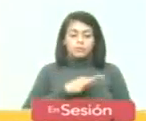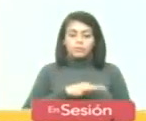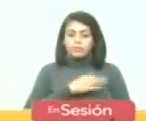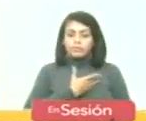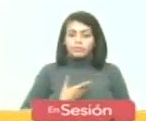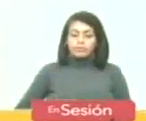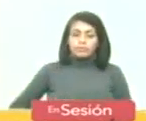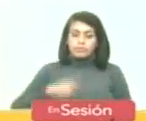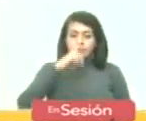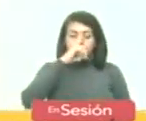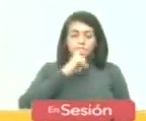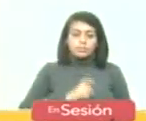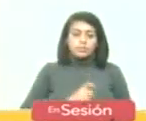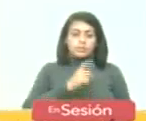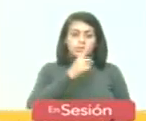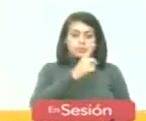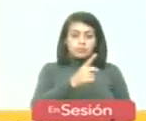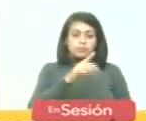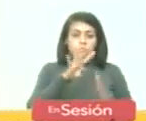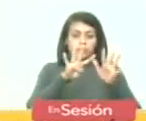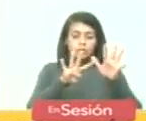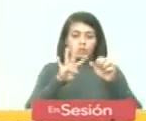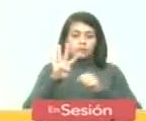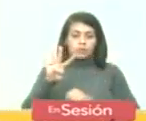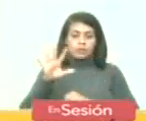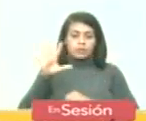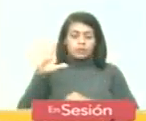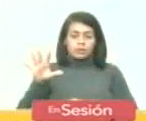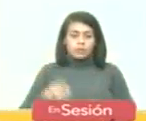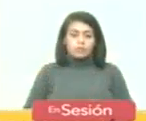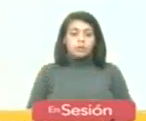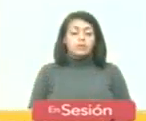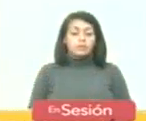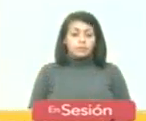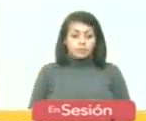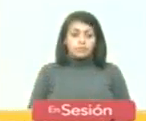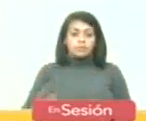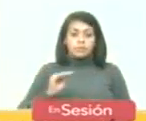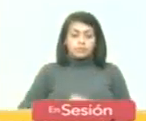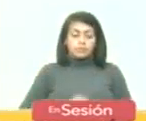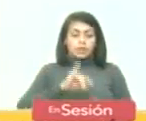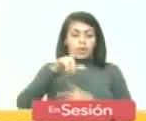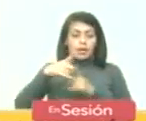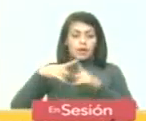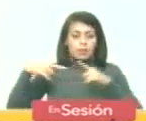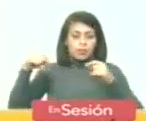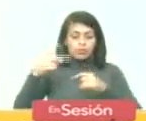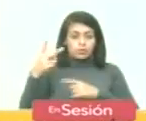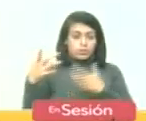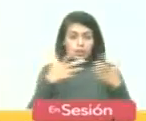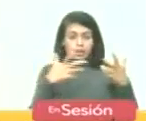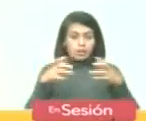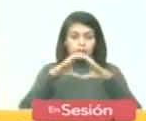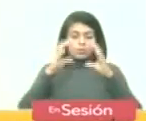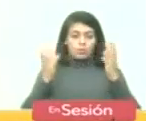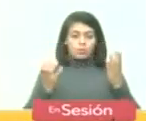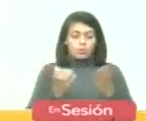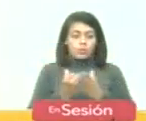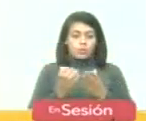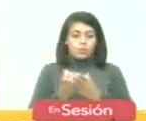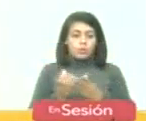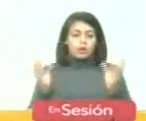en el año 45, tras la rendición de Japón al término de la Segunda Guerra Mundial,